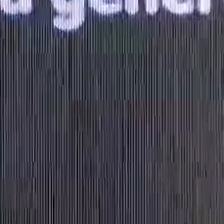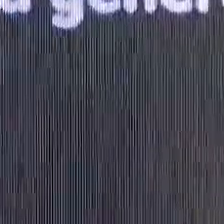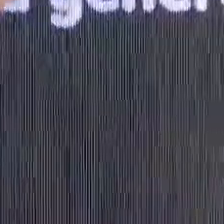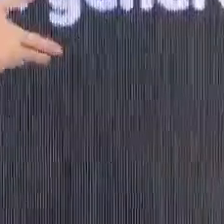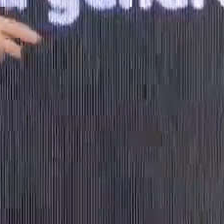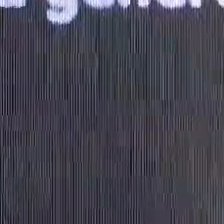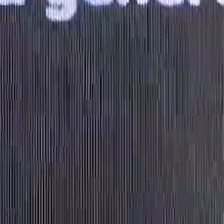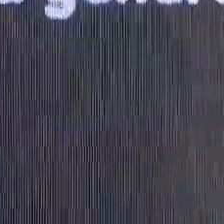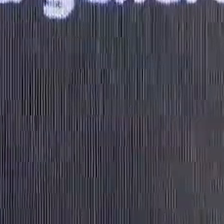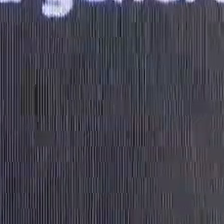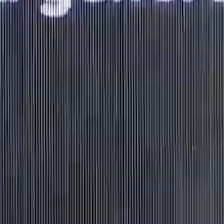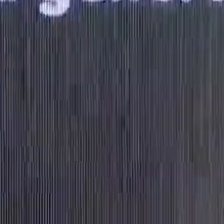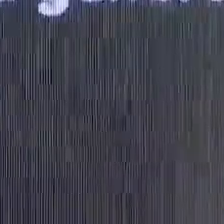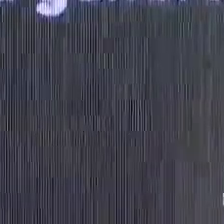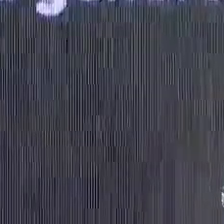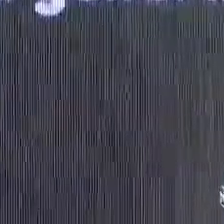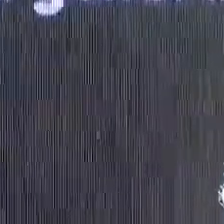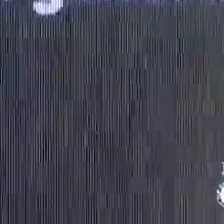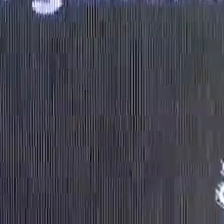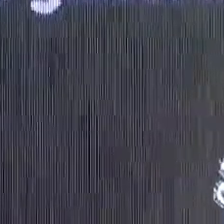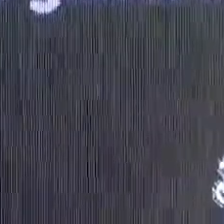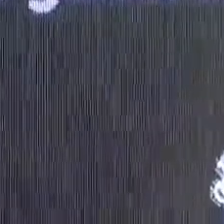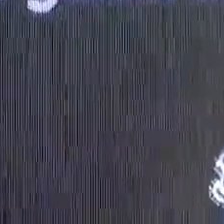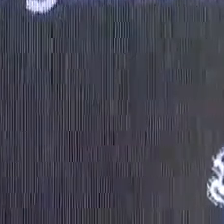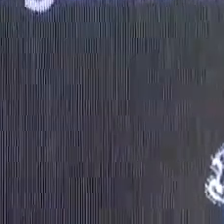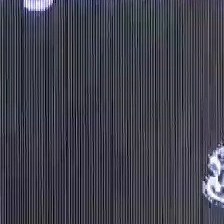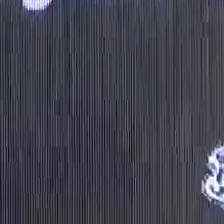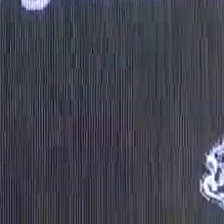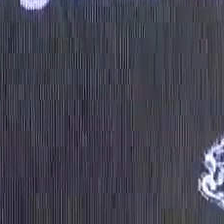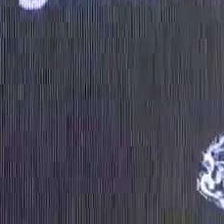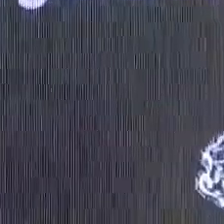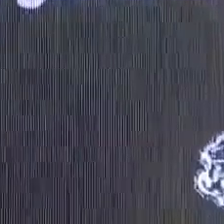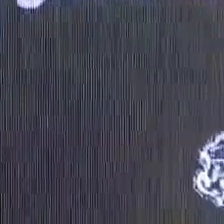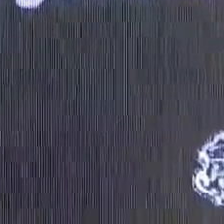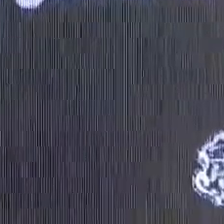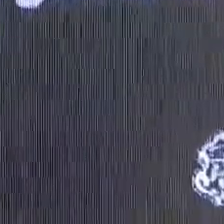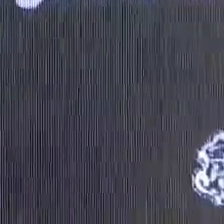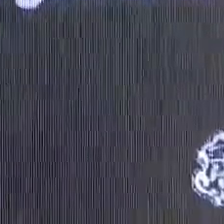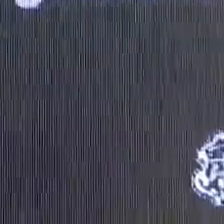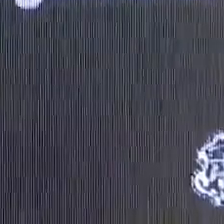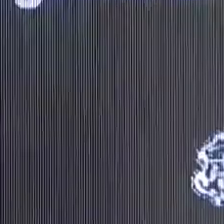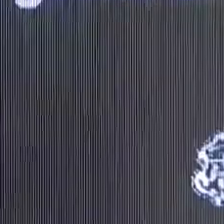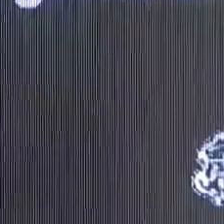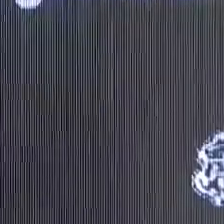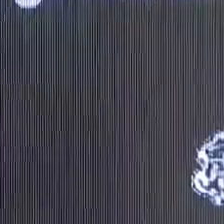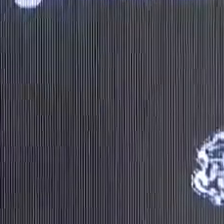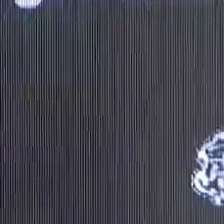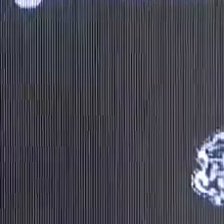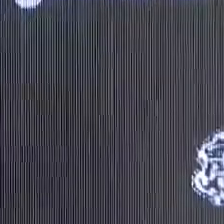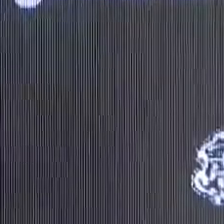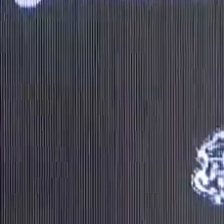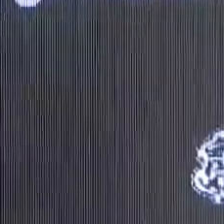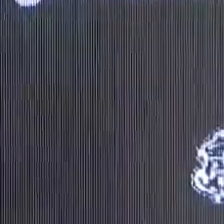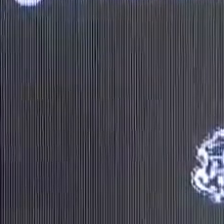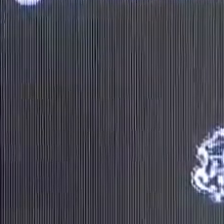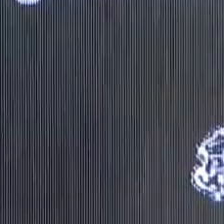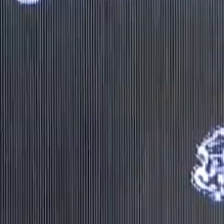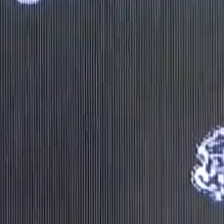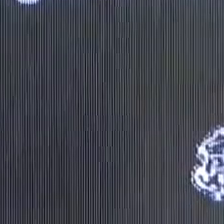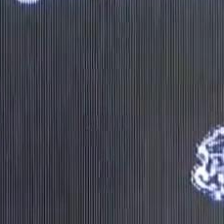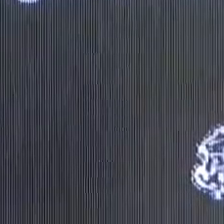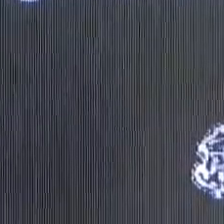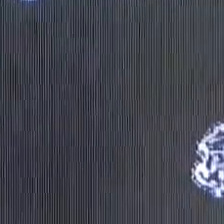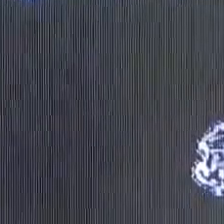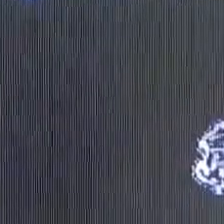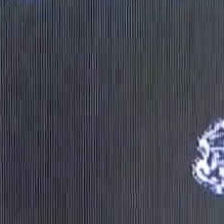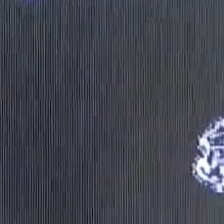mar barranquillero. Hace un par de años le volvimos a dar la cara al río, después de décadas.